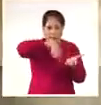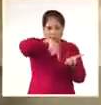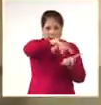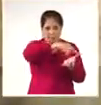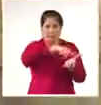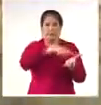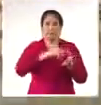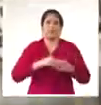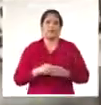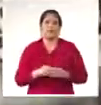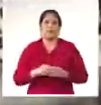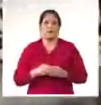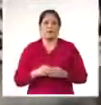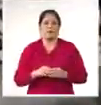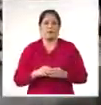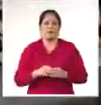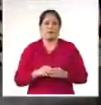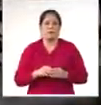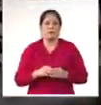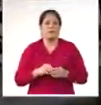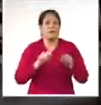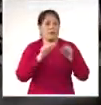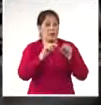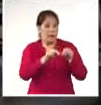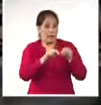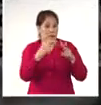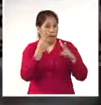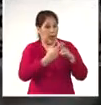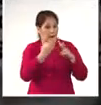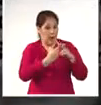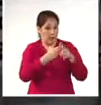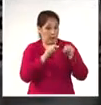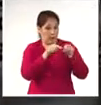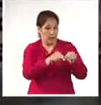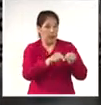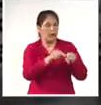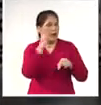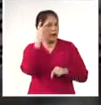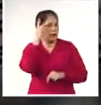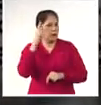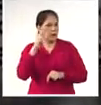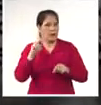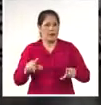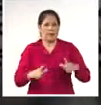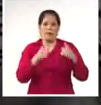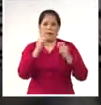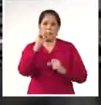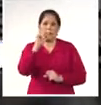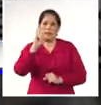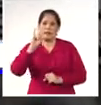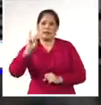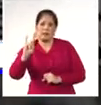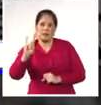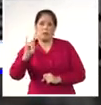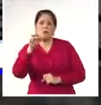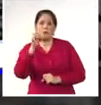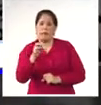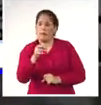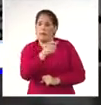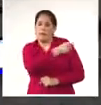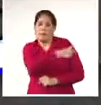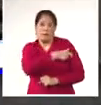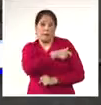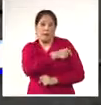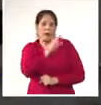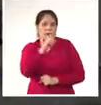En los predios del otrora cuartel Carlos Manuel de Céspedes en Bayamo fue recordado el aniversario 69 del hecho histórico que protagonizaran